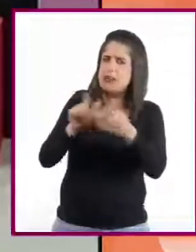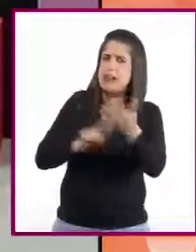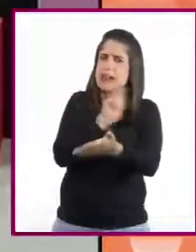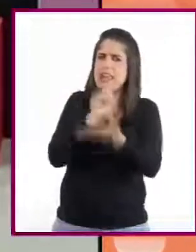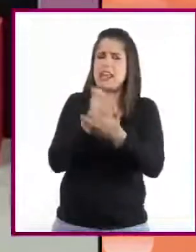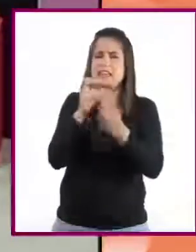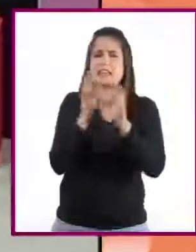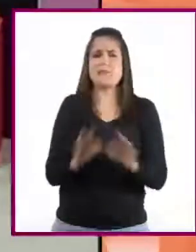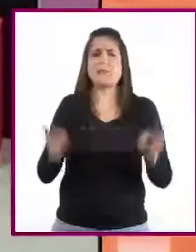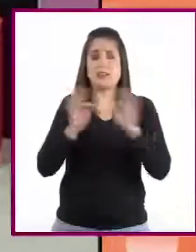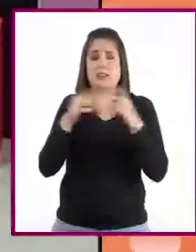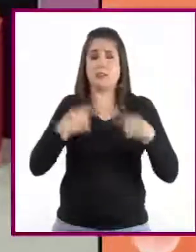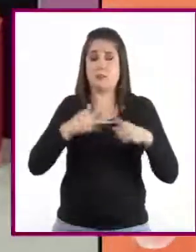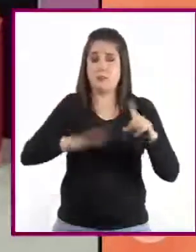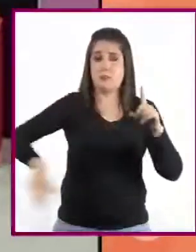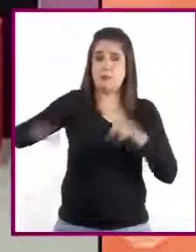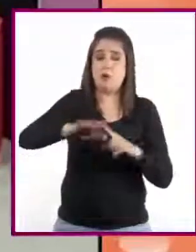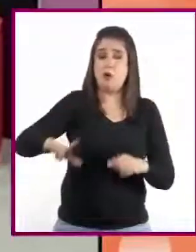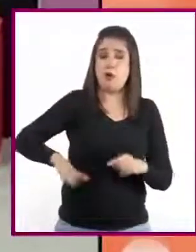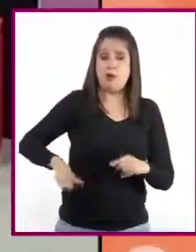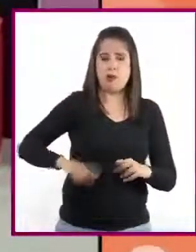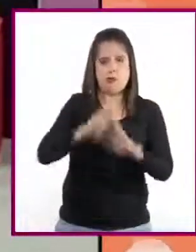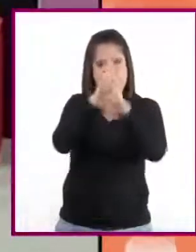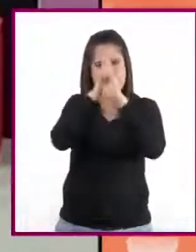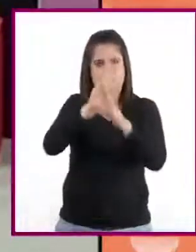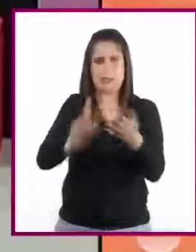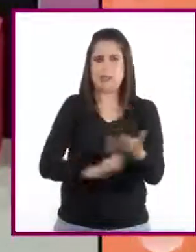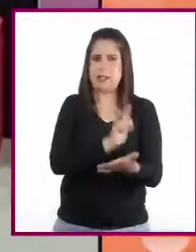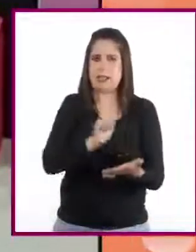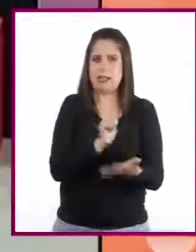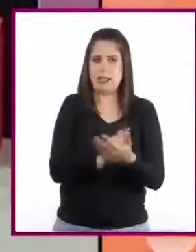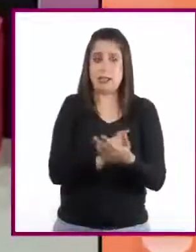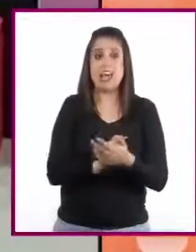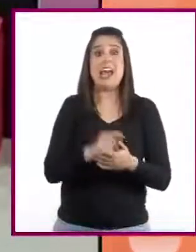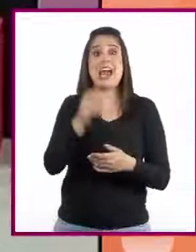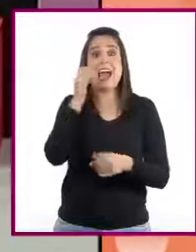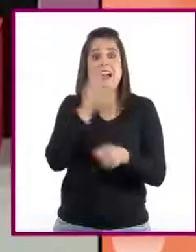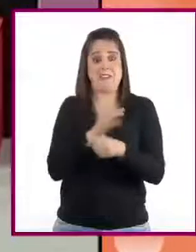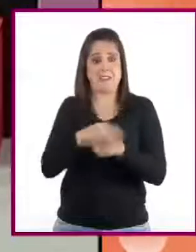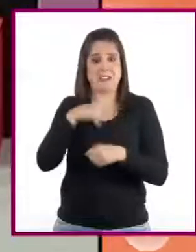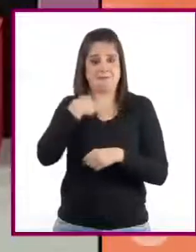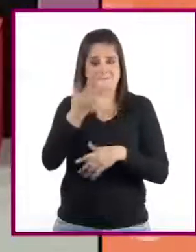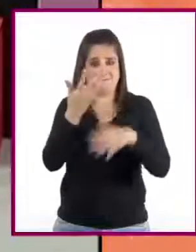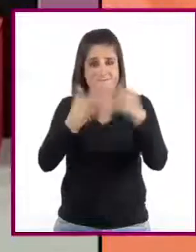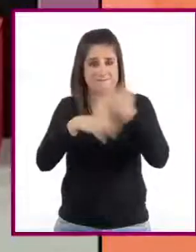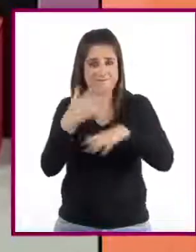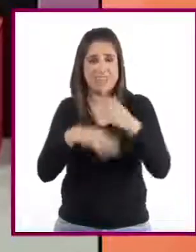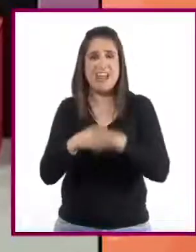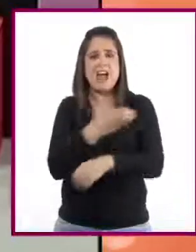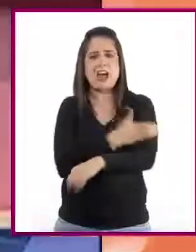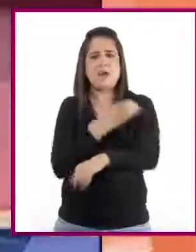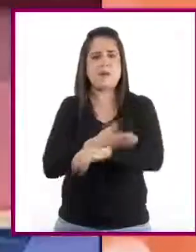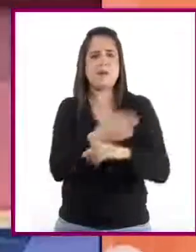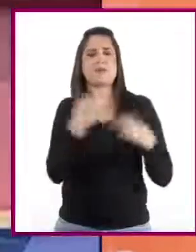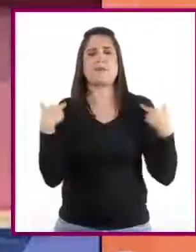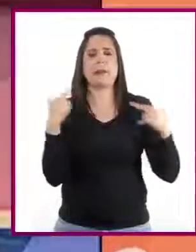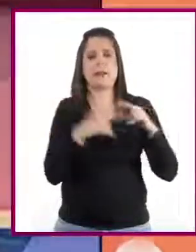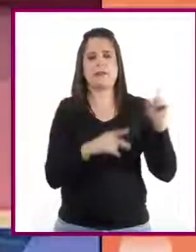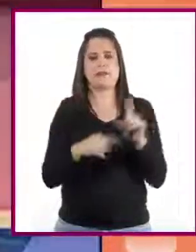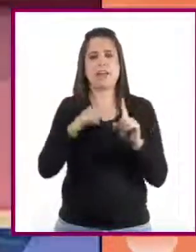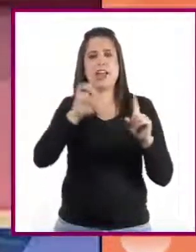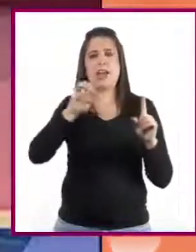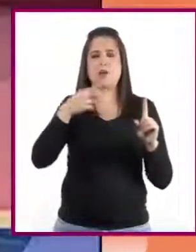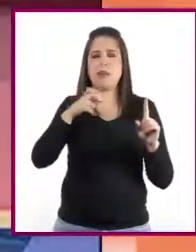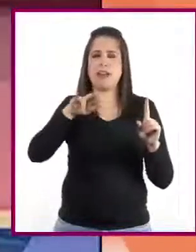importancia de que tanto la población como el gobierno respeten las leyes. Para hablar de estos temas, nos acompaña la maestra María Eugenia Luna